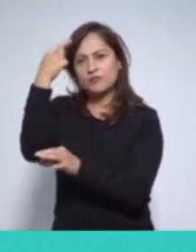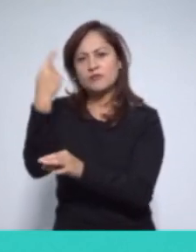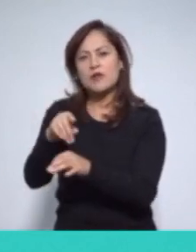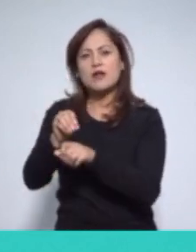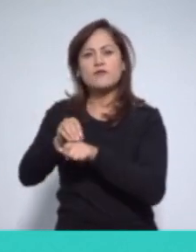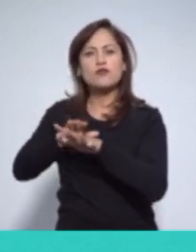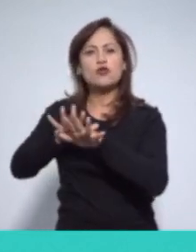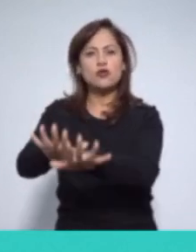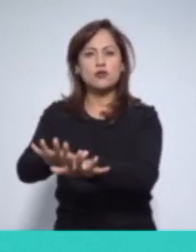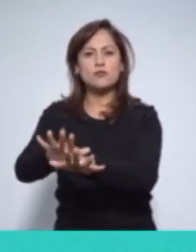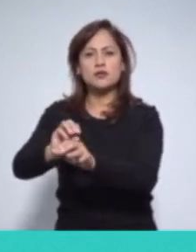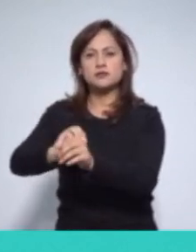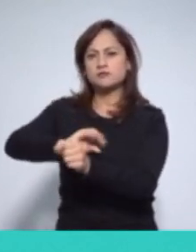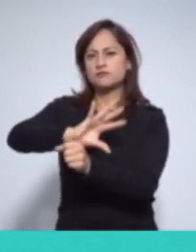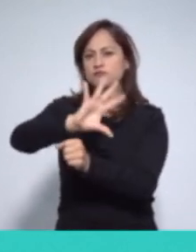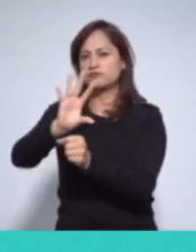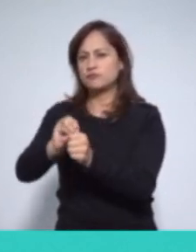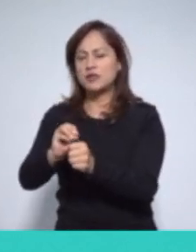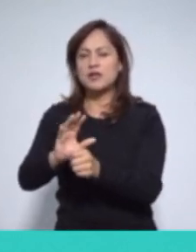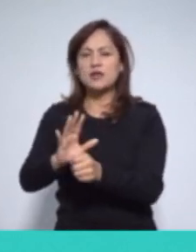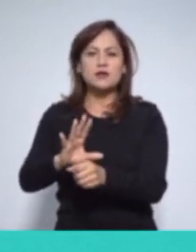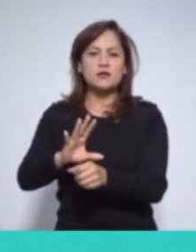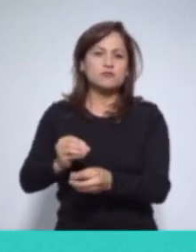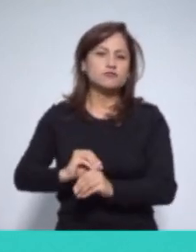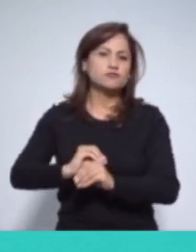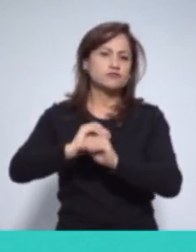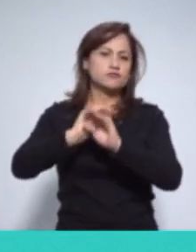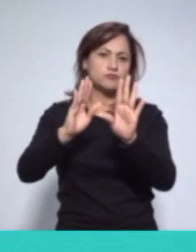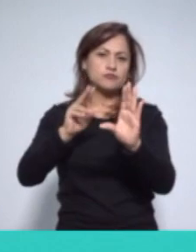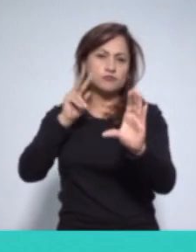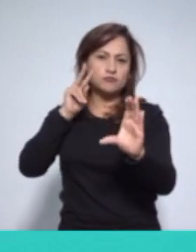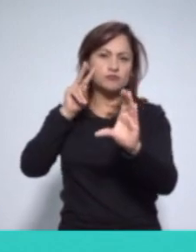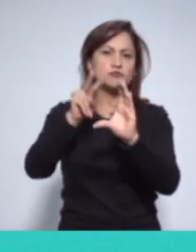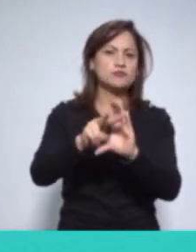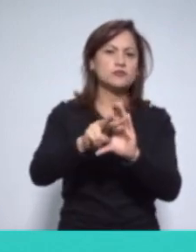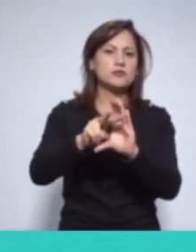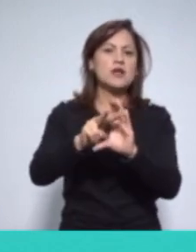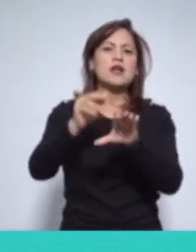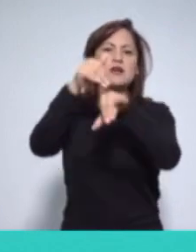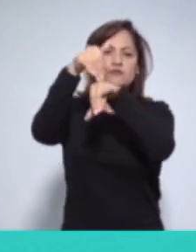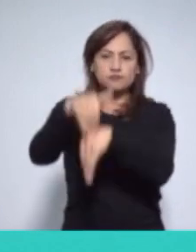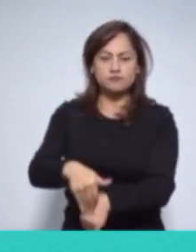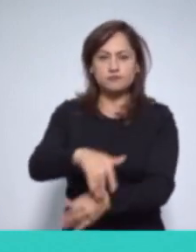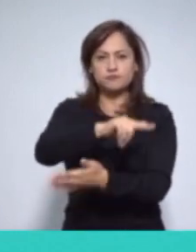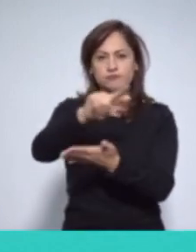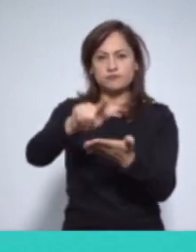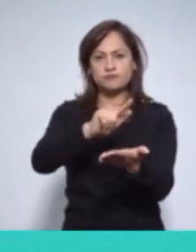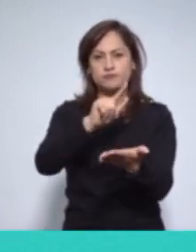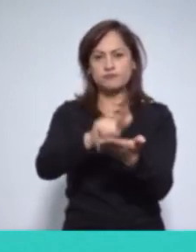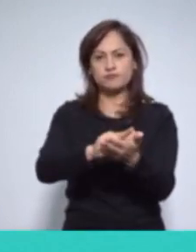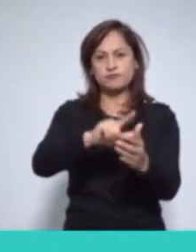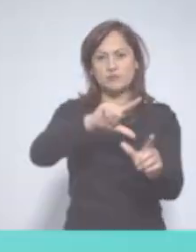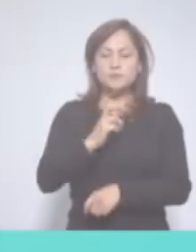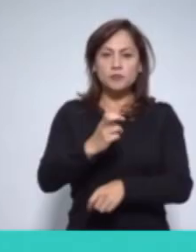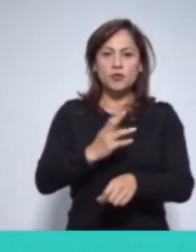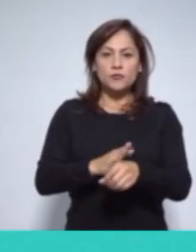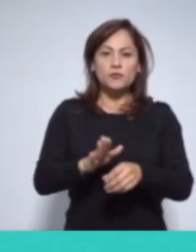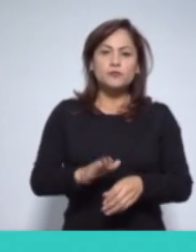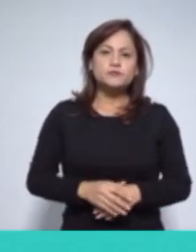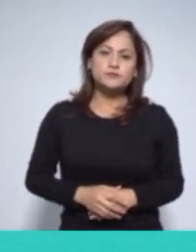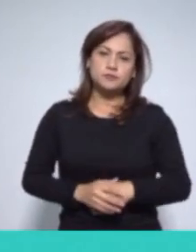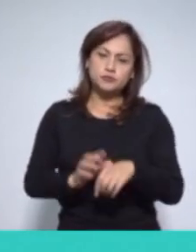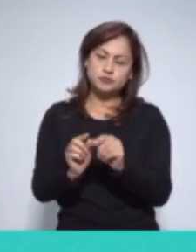información que se genera día con día y que la transparencia sea una política transversal en todo el gobierno mexicano. Con